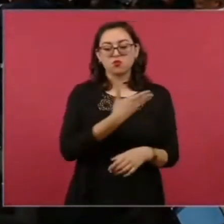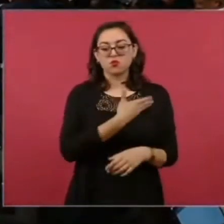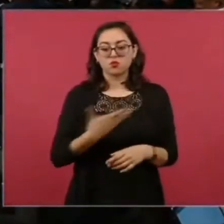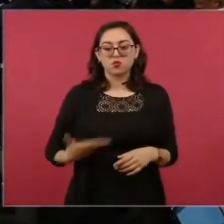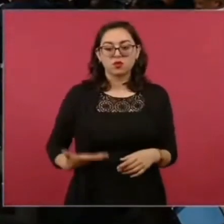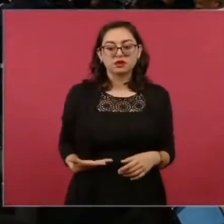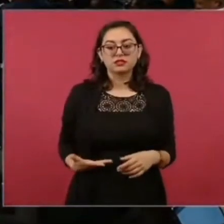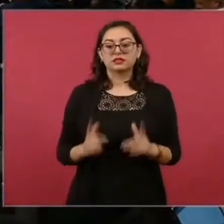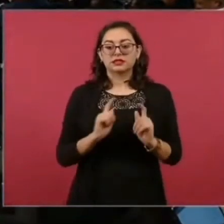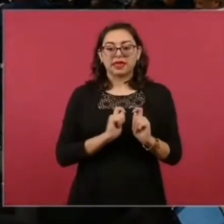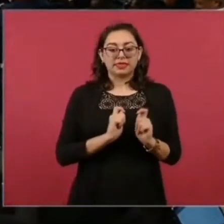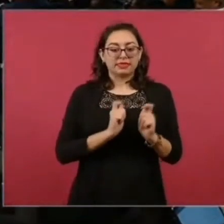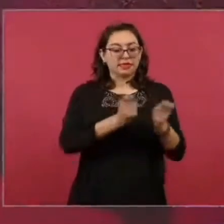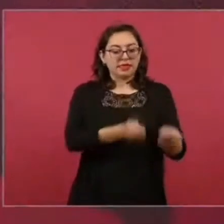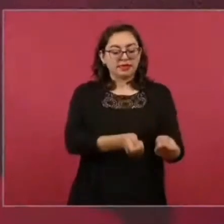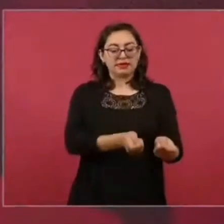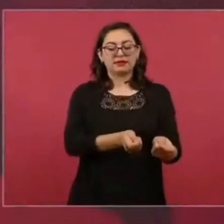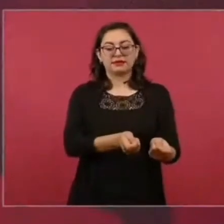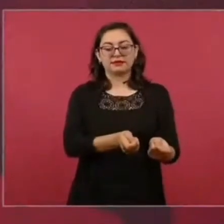estuvo a cargo de